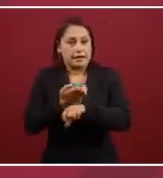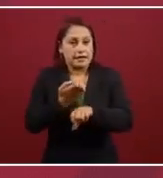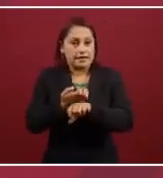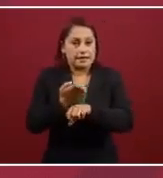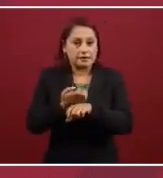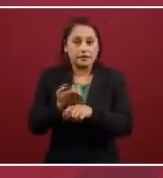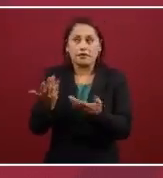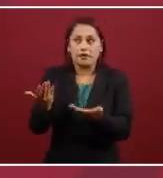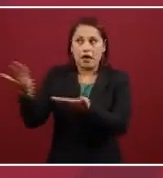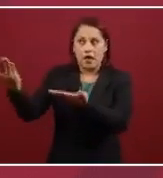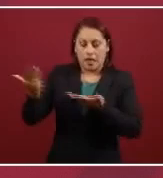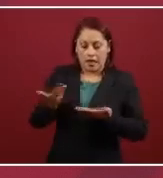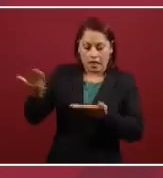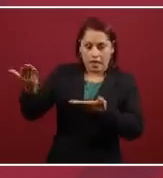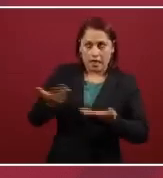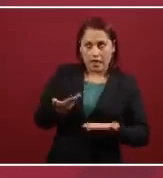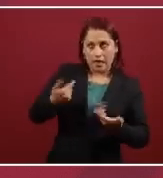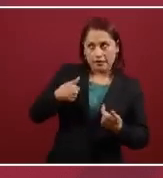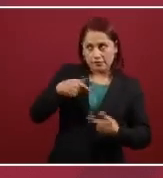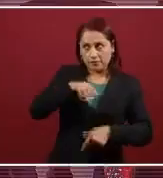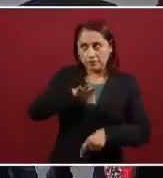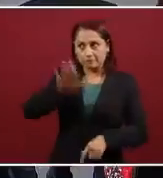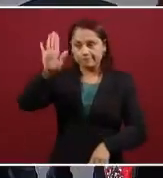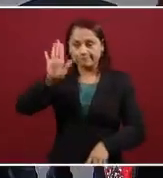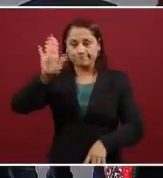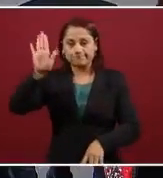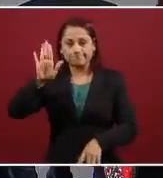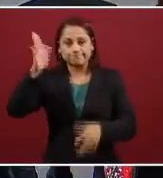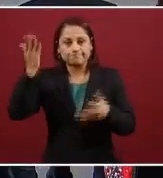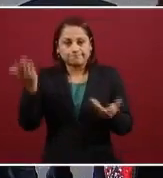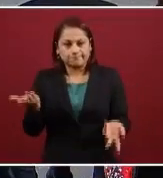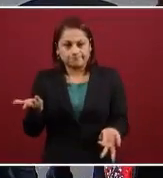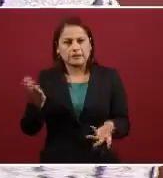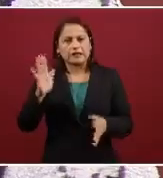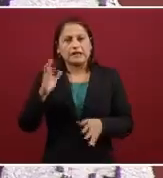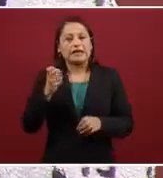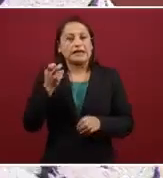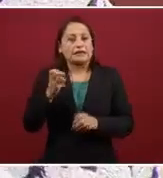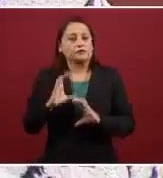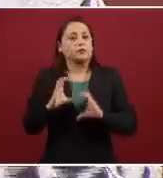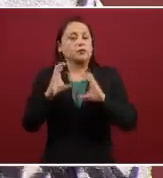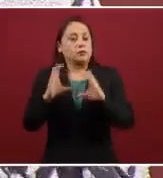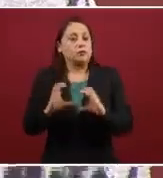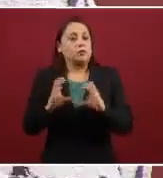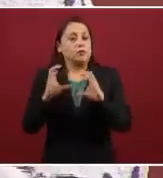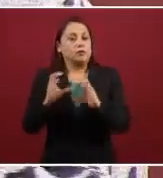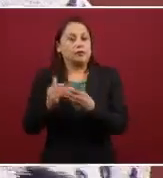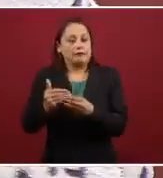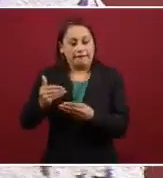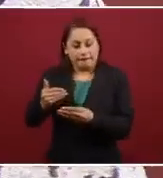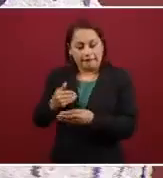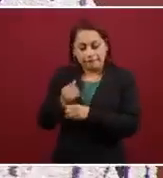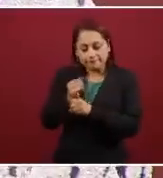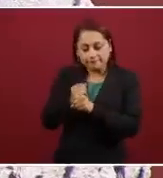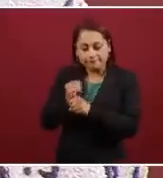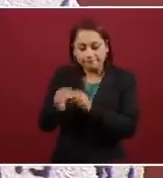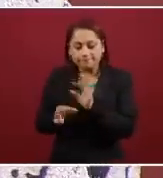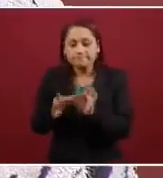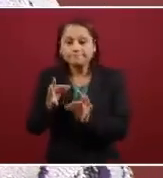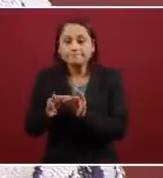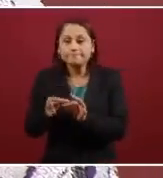más le copeteo. Bueno, a veces eso tenemos que ser cuidadosos, que esté en regla, en orden